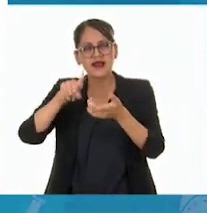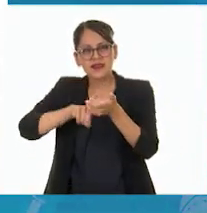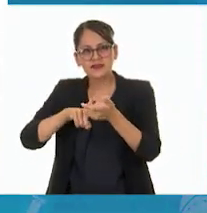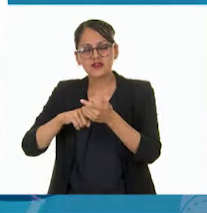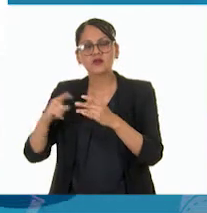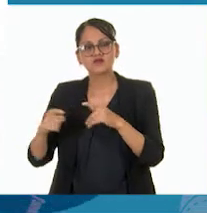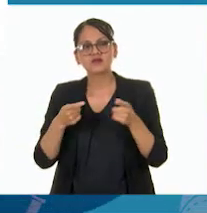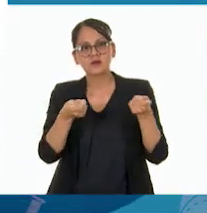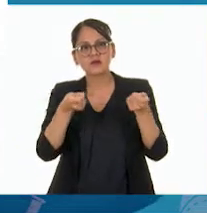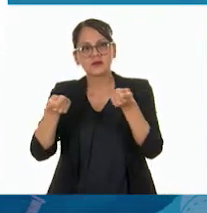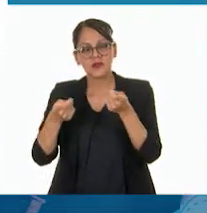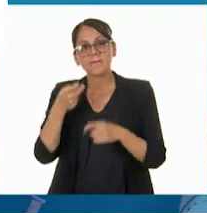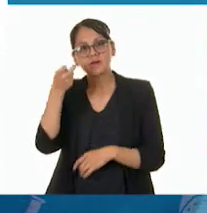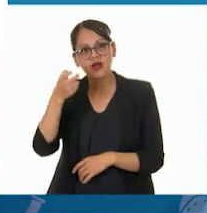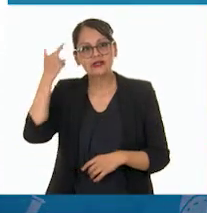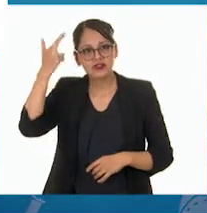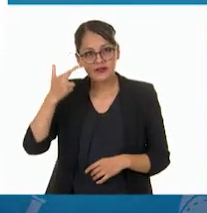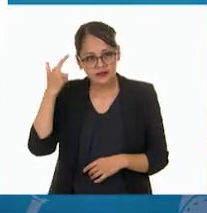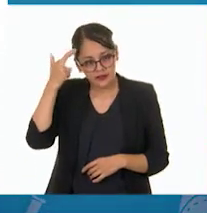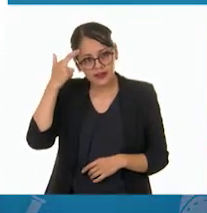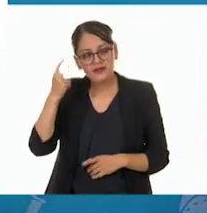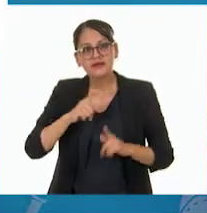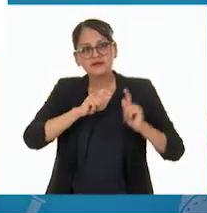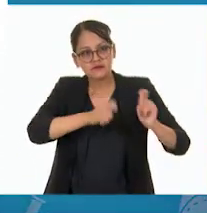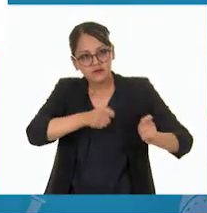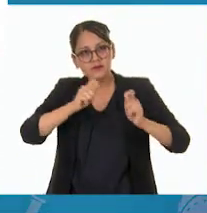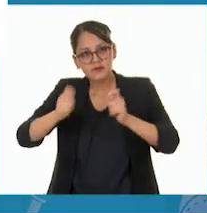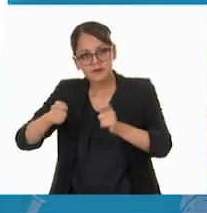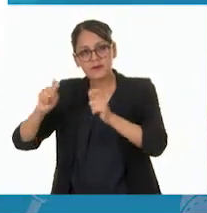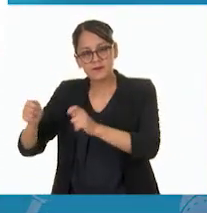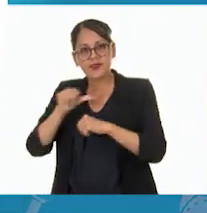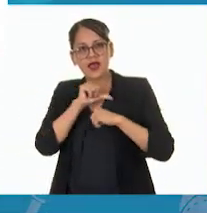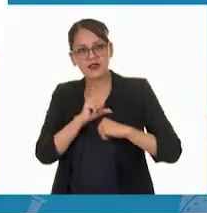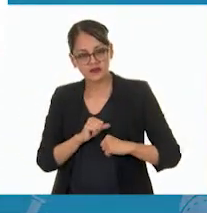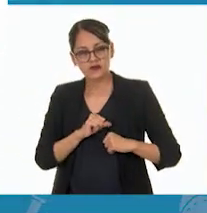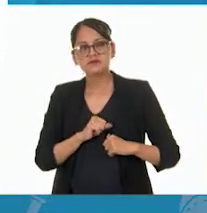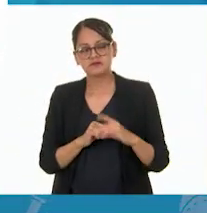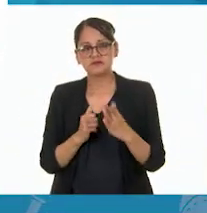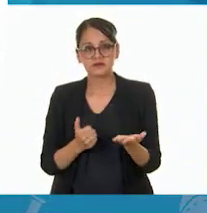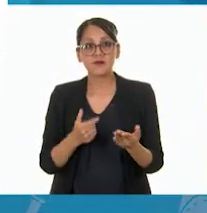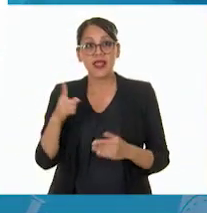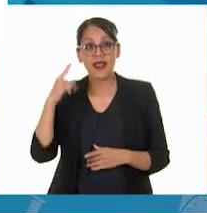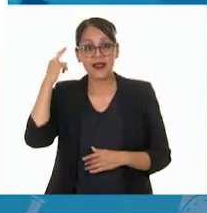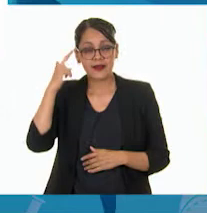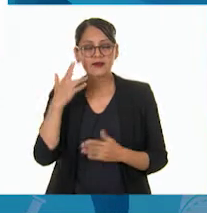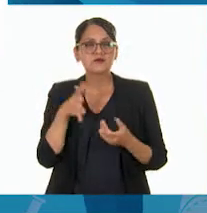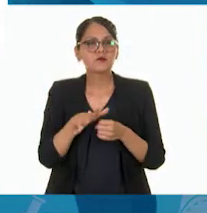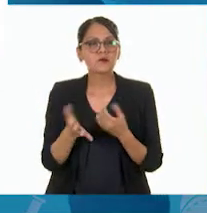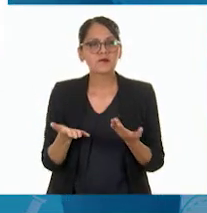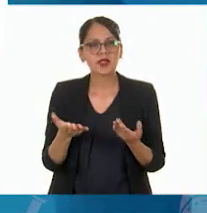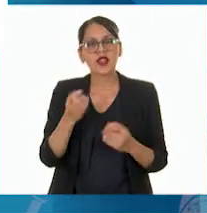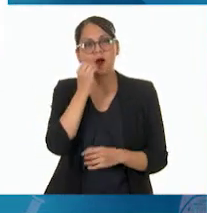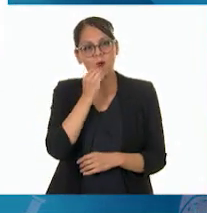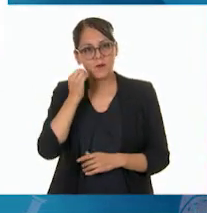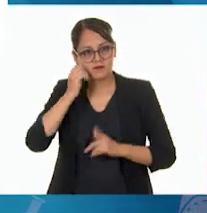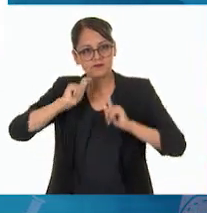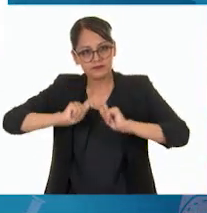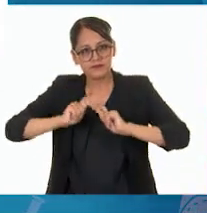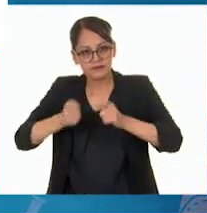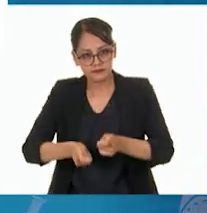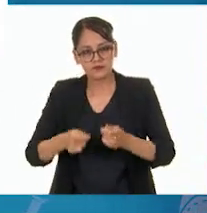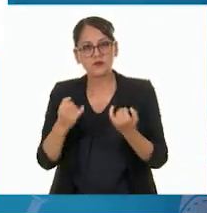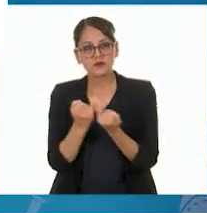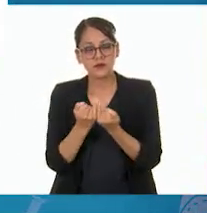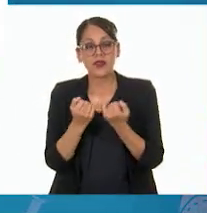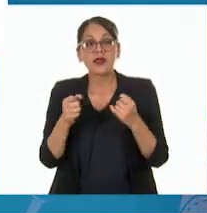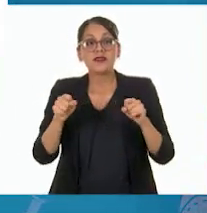imperio. Por eso los reyes designaban a todas las autoridades eclesiásticas, entre ellas a los obispos, quienes